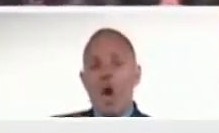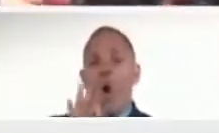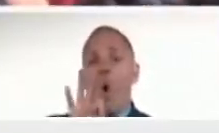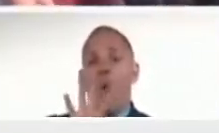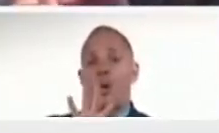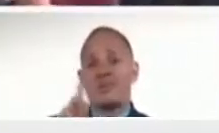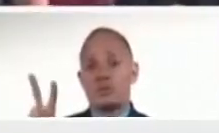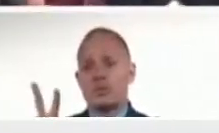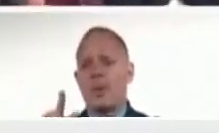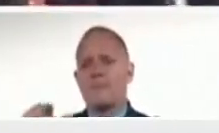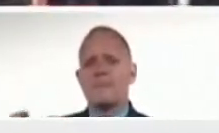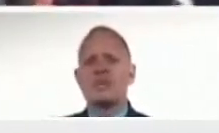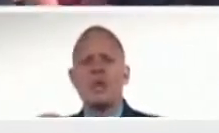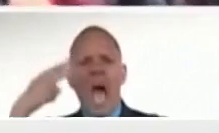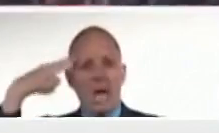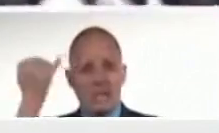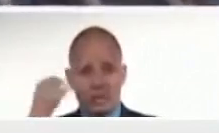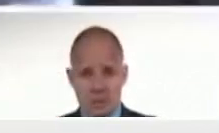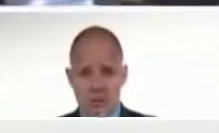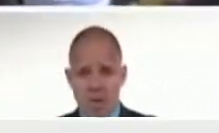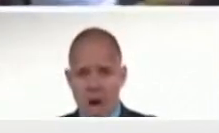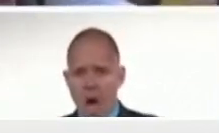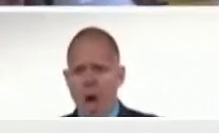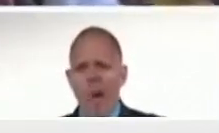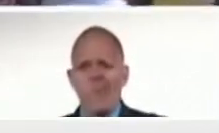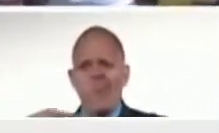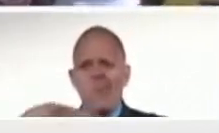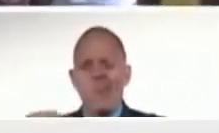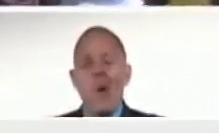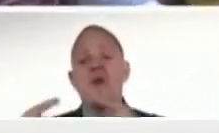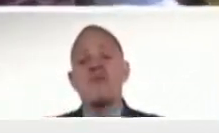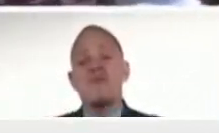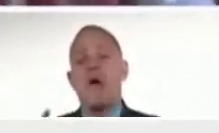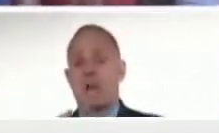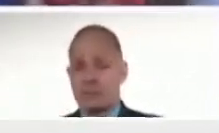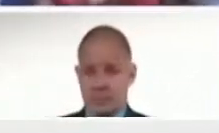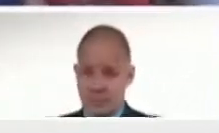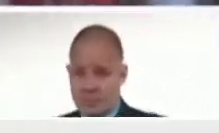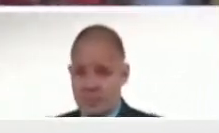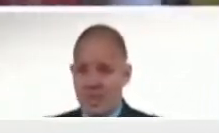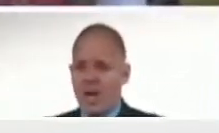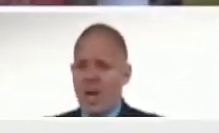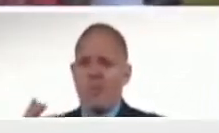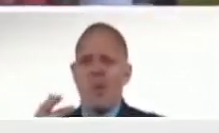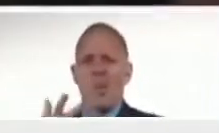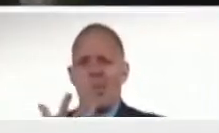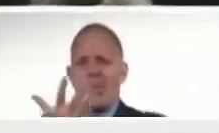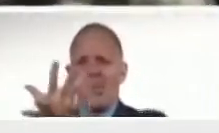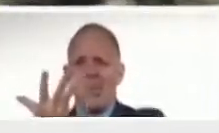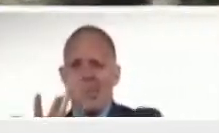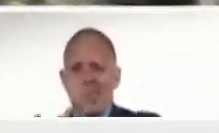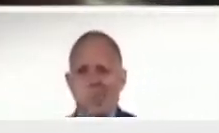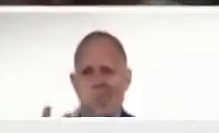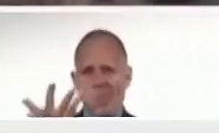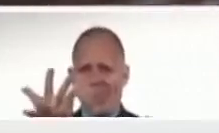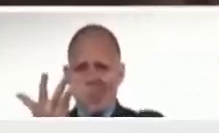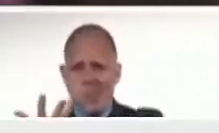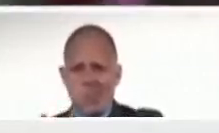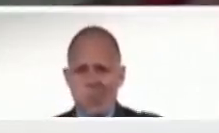por esta gran días de habitantes ya los que se encontraban al interior de esta embarcación